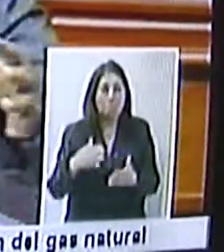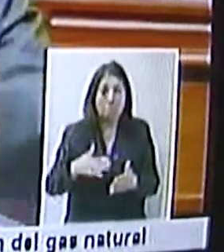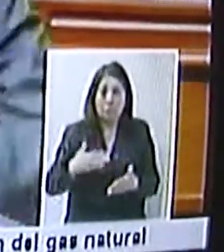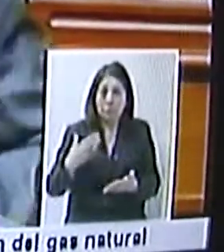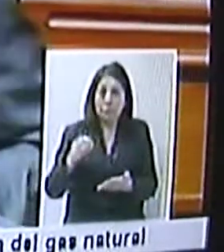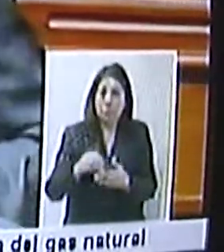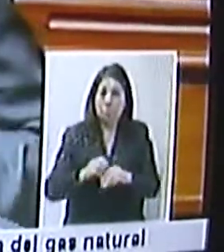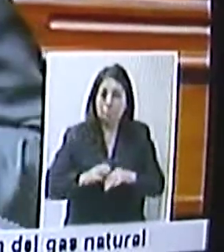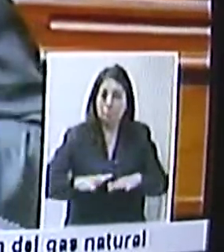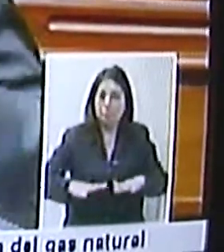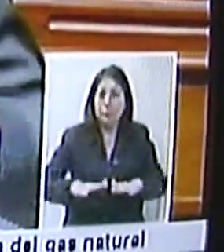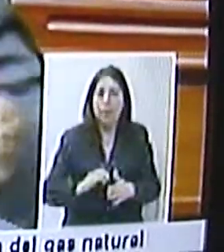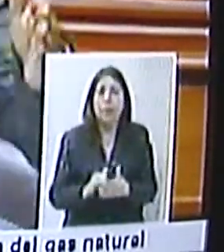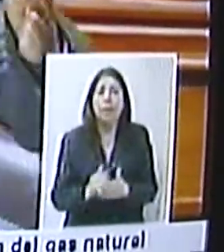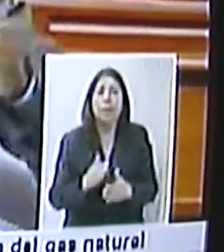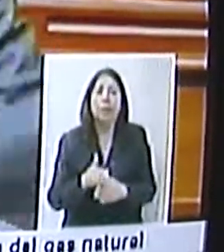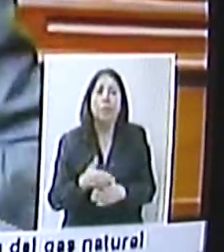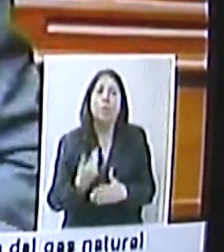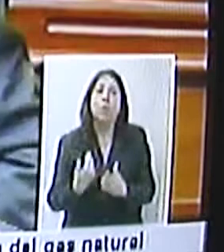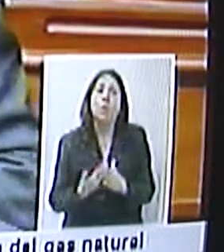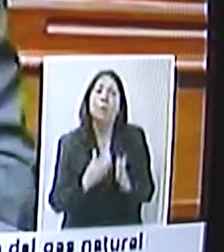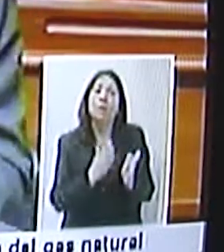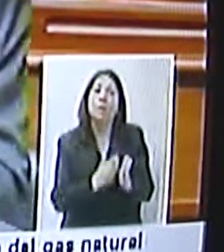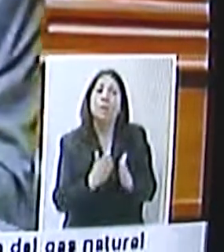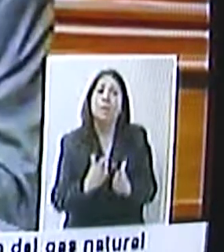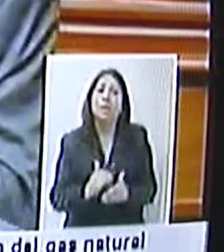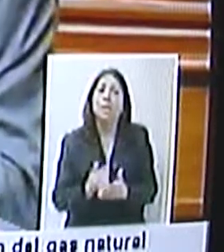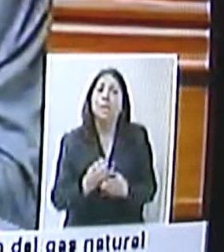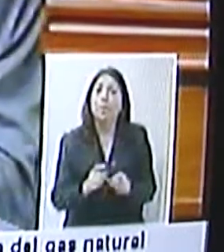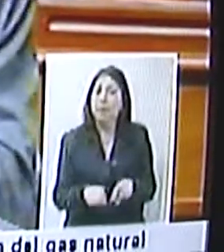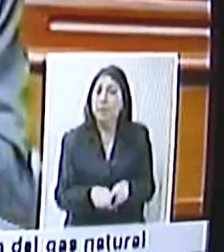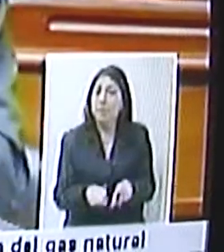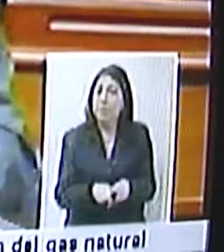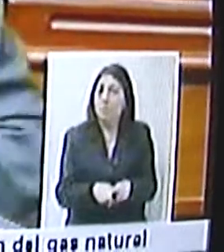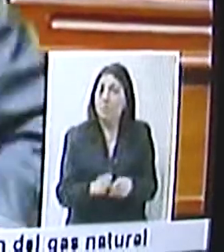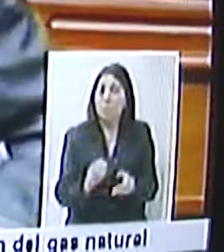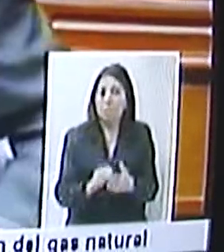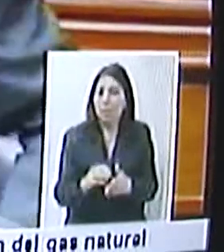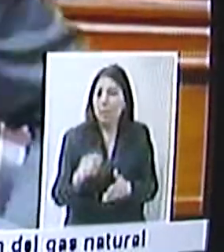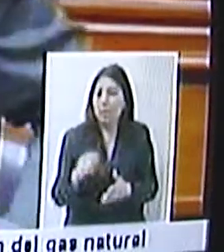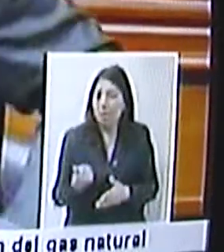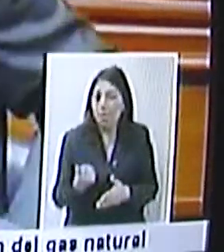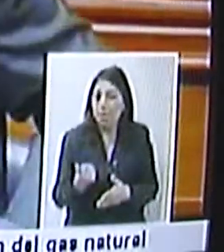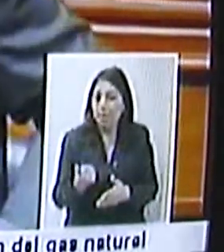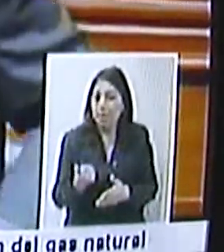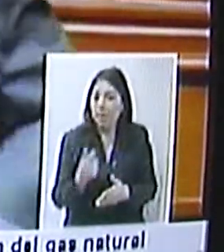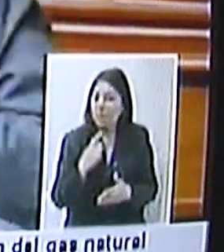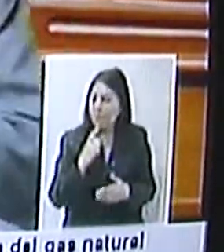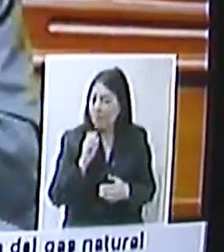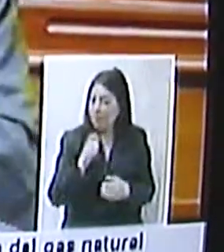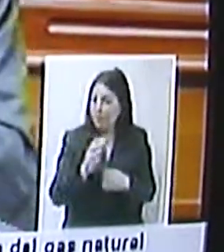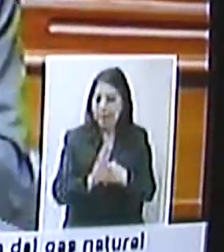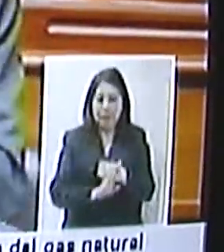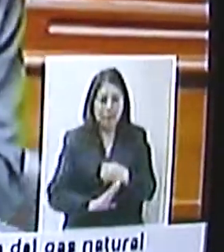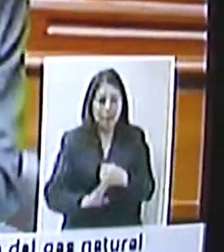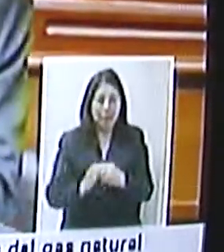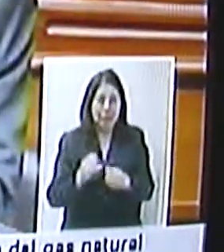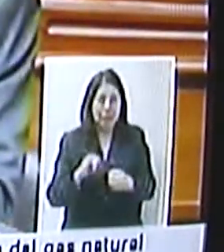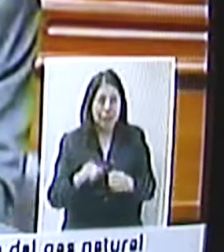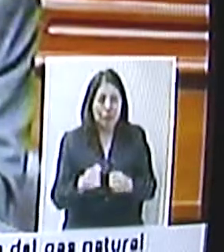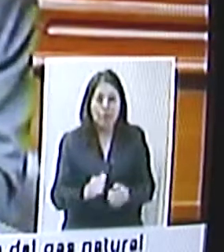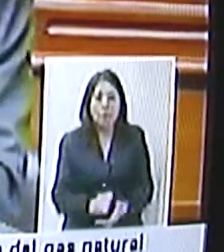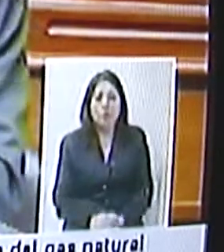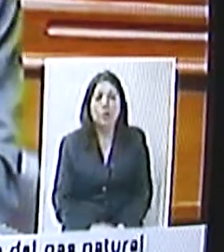posibilidad de masificación a través de nuevas estrategias, también de manera inmediata se garantice la